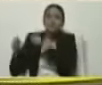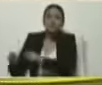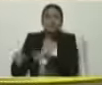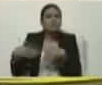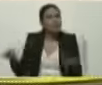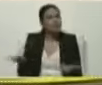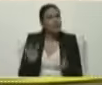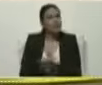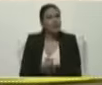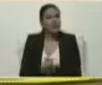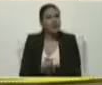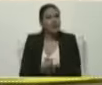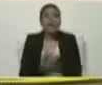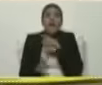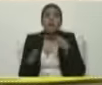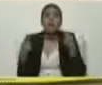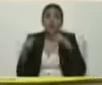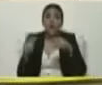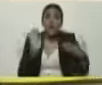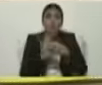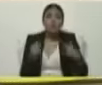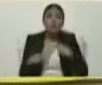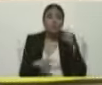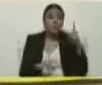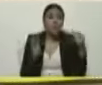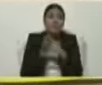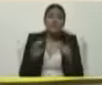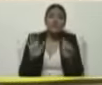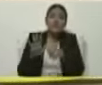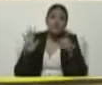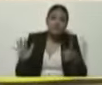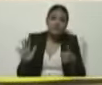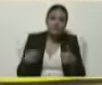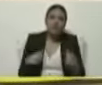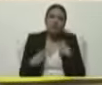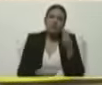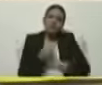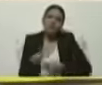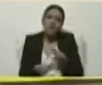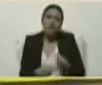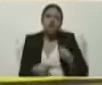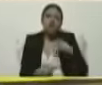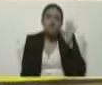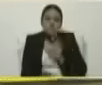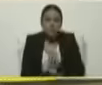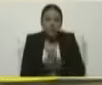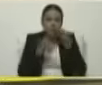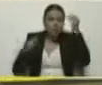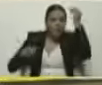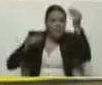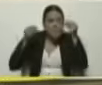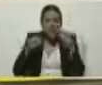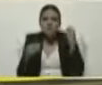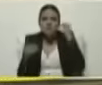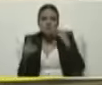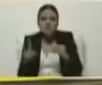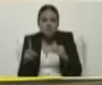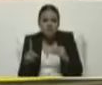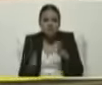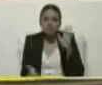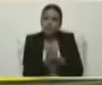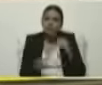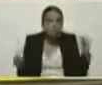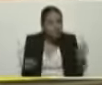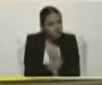Luego vino, primero me trataron de tumbar el 2016 y yo, calma y cordura, nervios de acero y